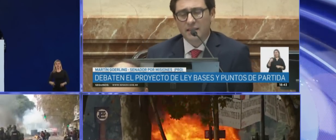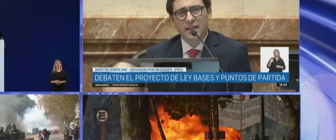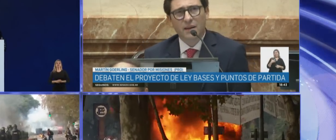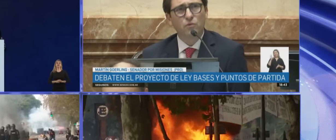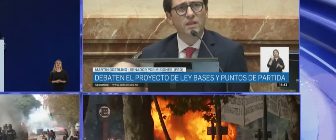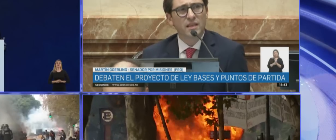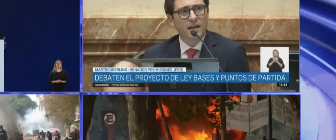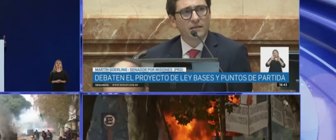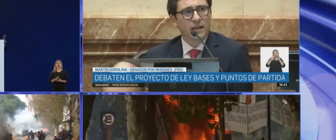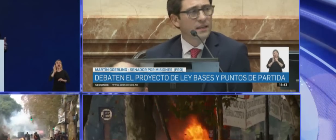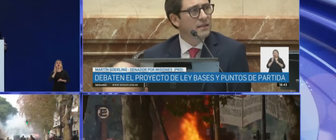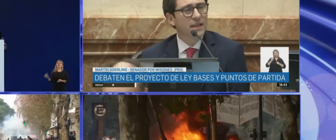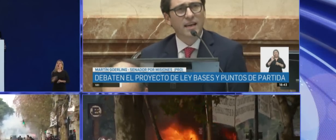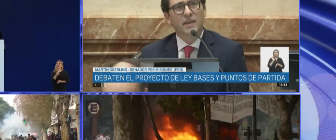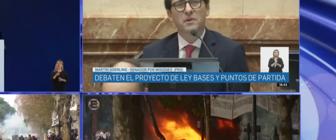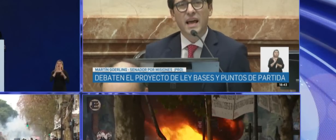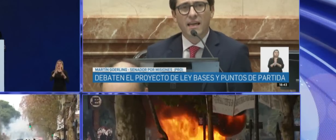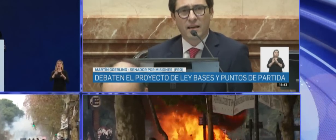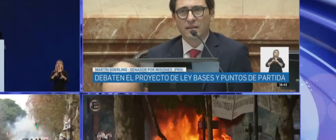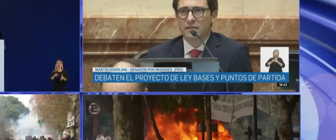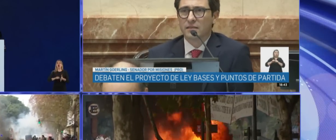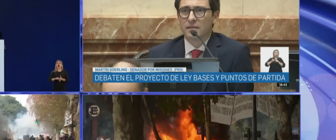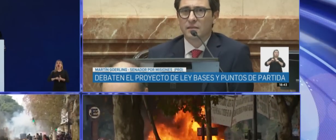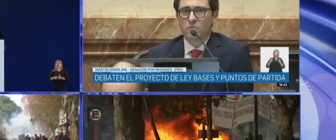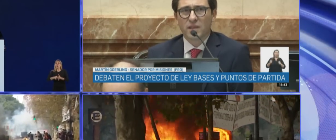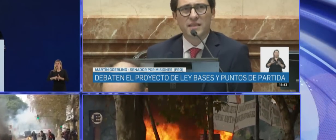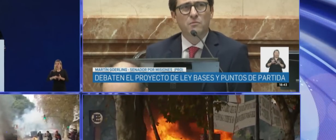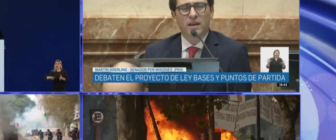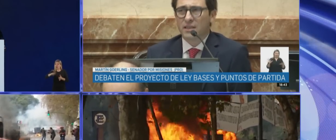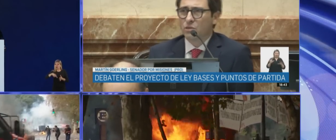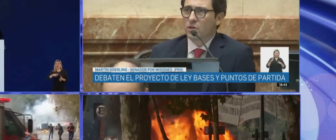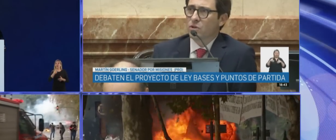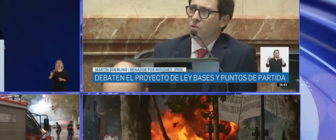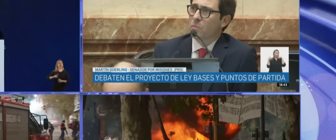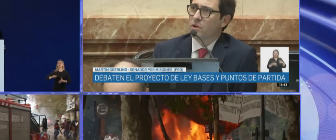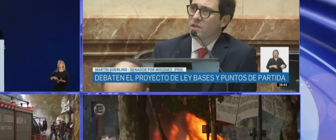cuando nosotros hablábamos del ajuste que íbamos a hacer, decían que era imposible.